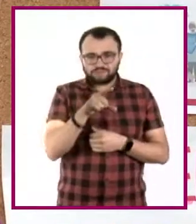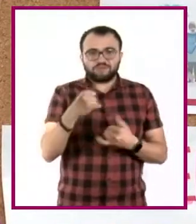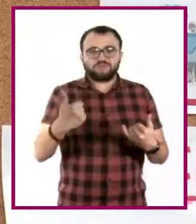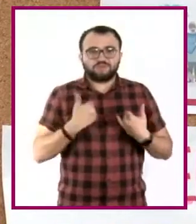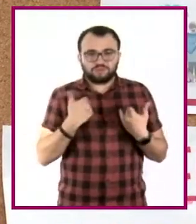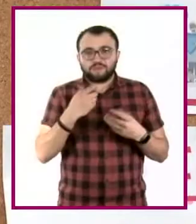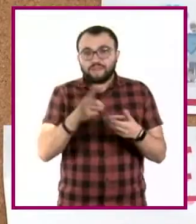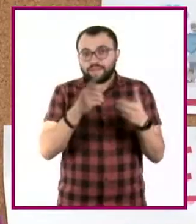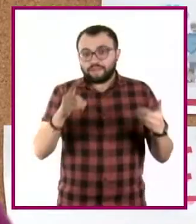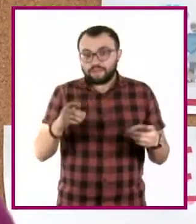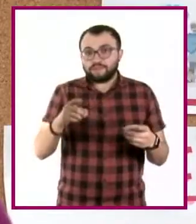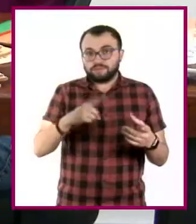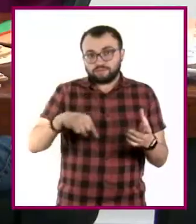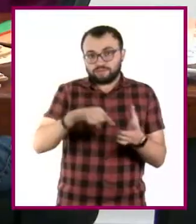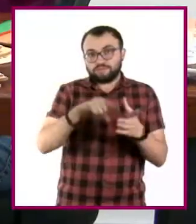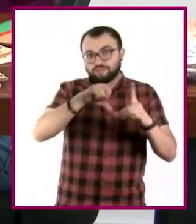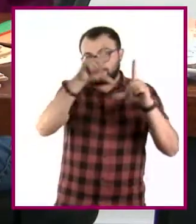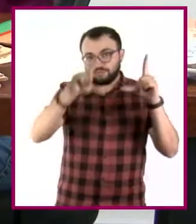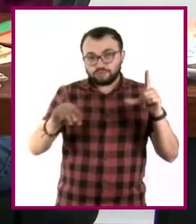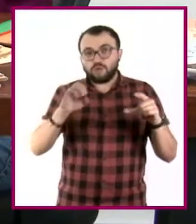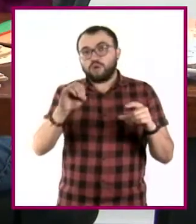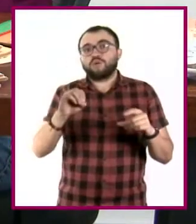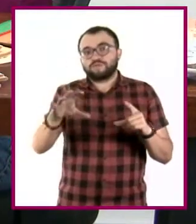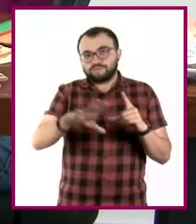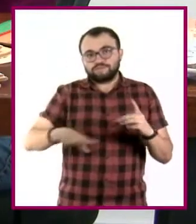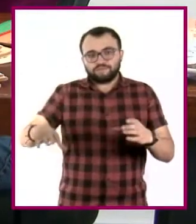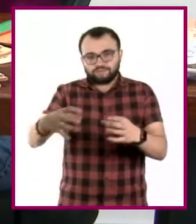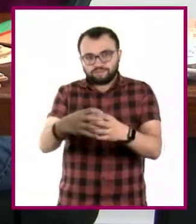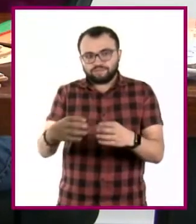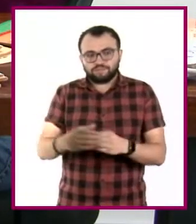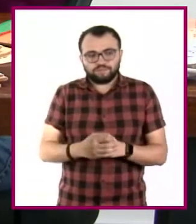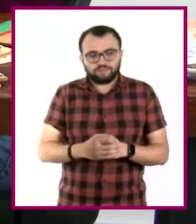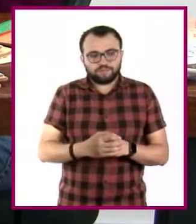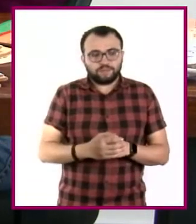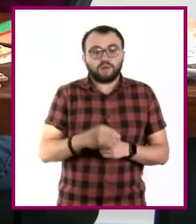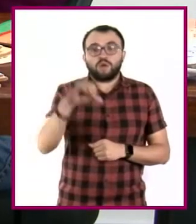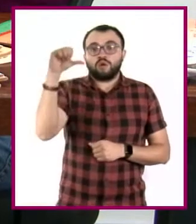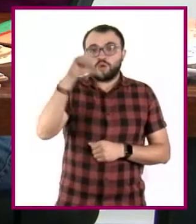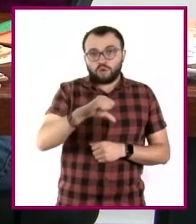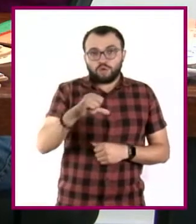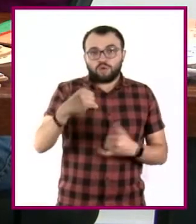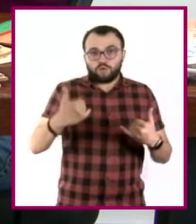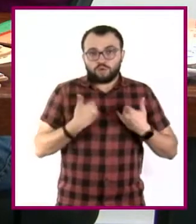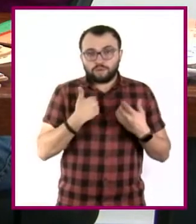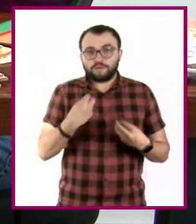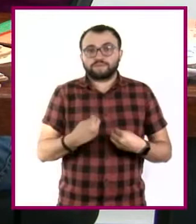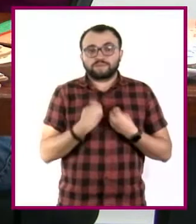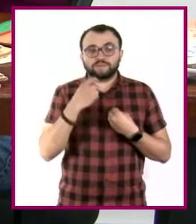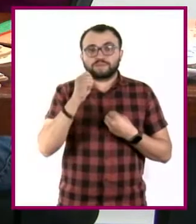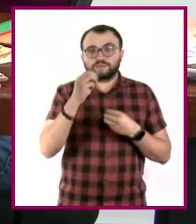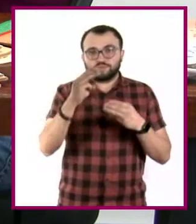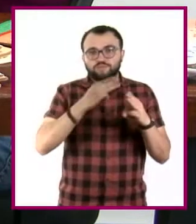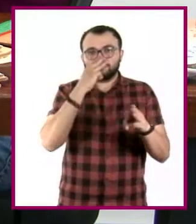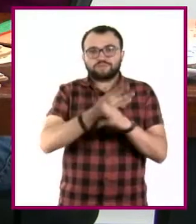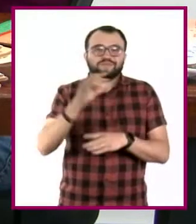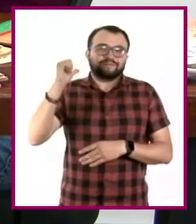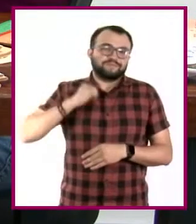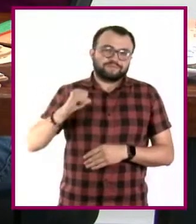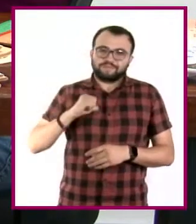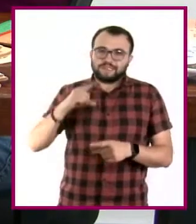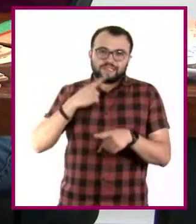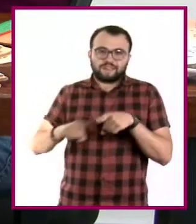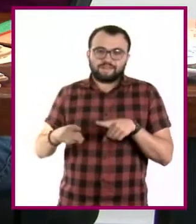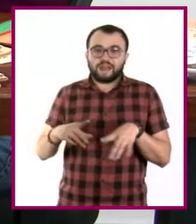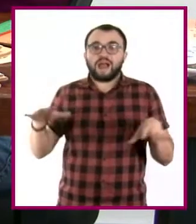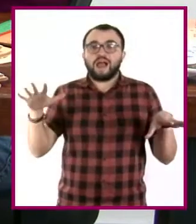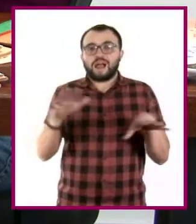de su nación o comunidad. Los jóvenes de hoy vivimos en un mundo y en circunstancias muy distintas a las de otras épocas, con